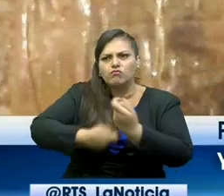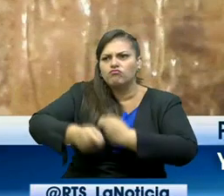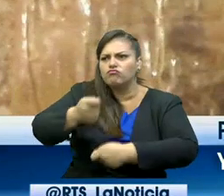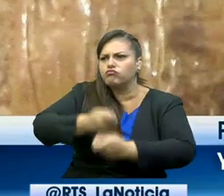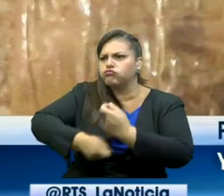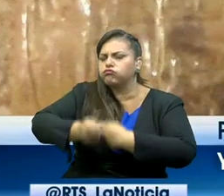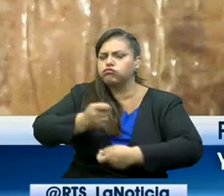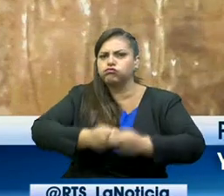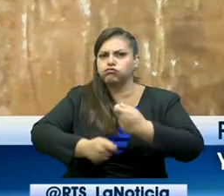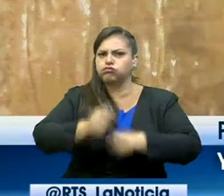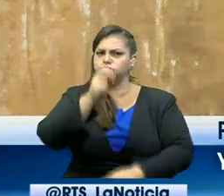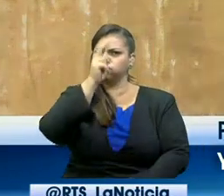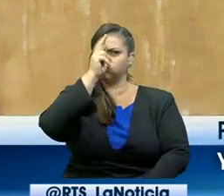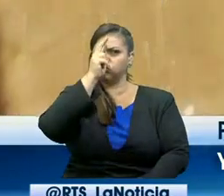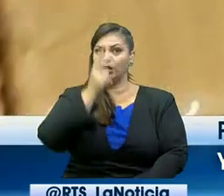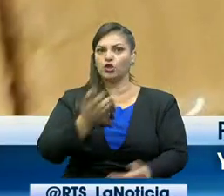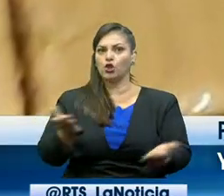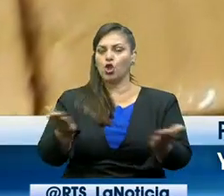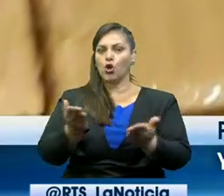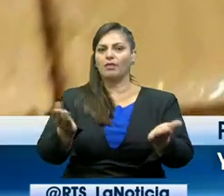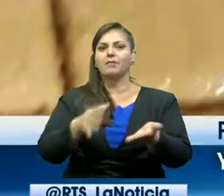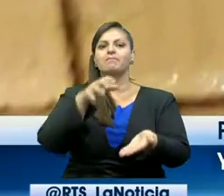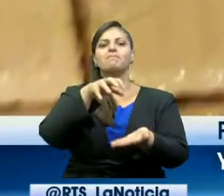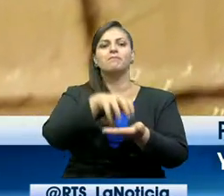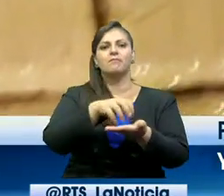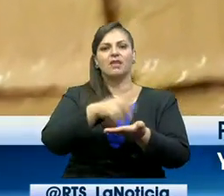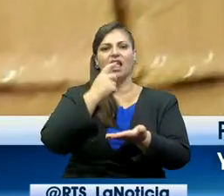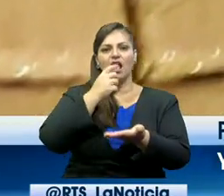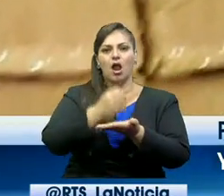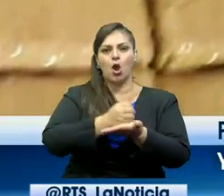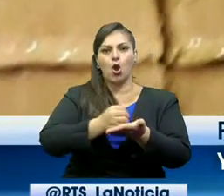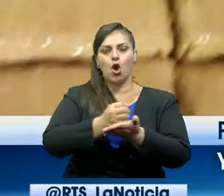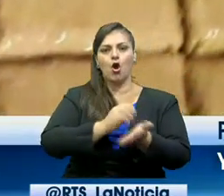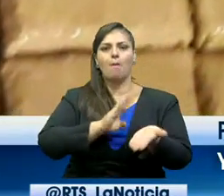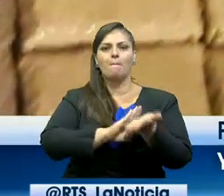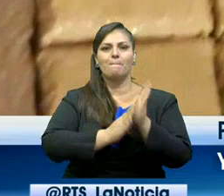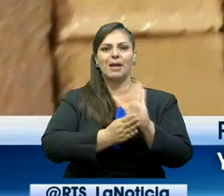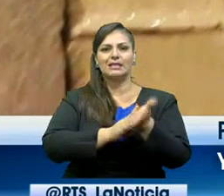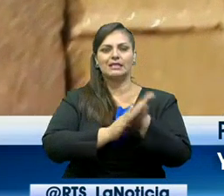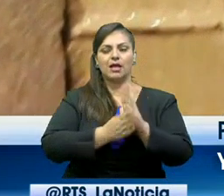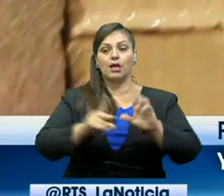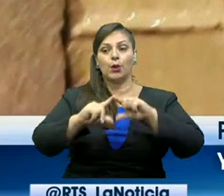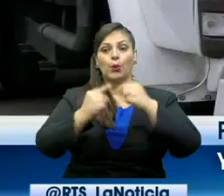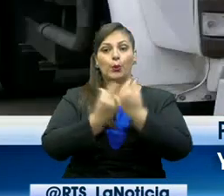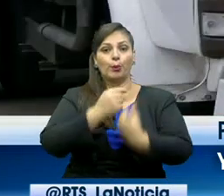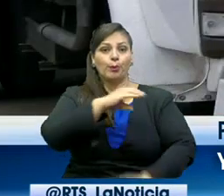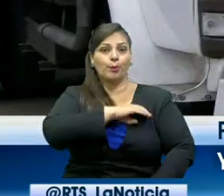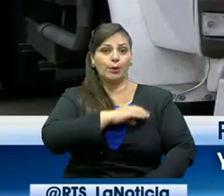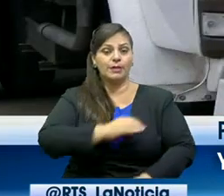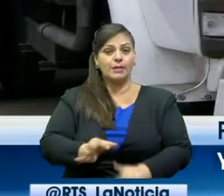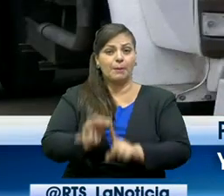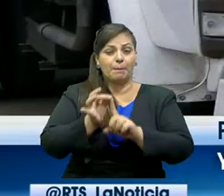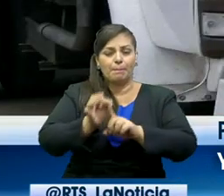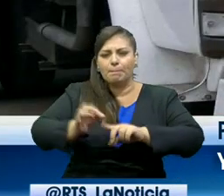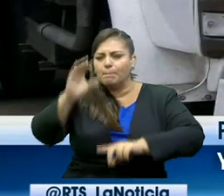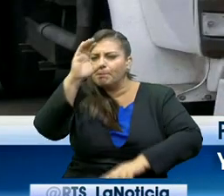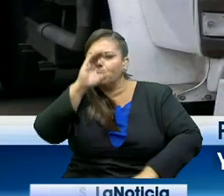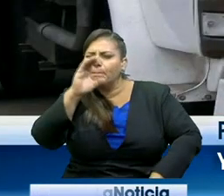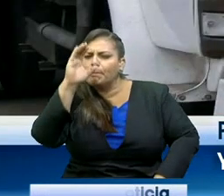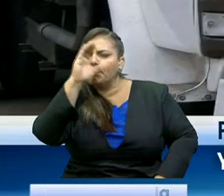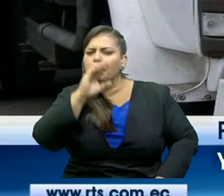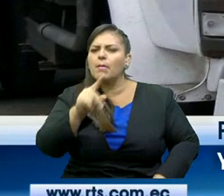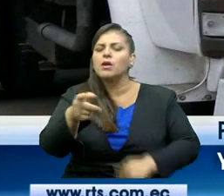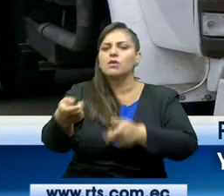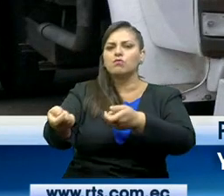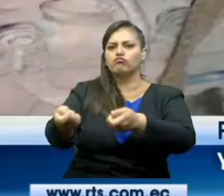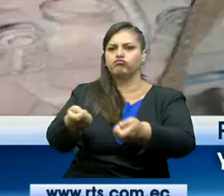y marihuana. En el cantón Pasaje, provincia del Oro, agentes de la Unidad de Investigaciones Antinarcóticos ubicaron un camión que